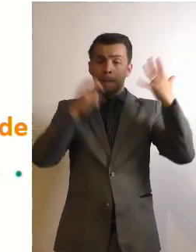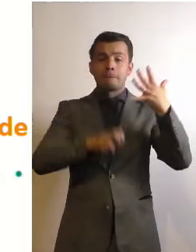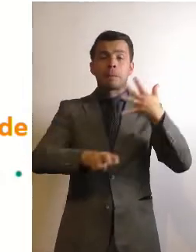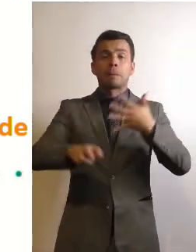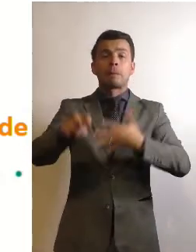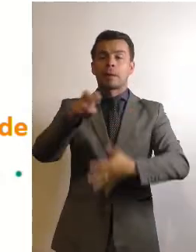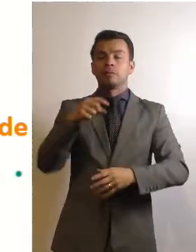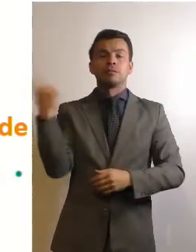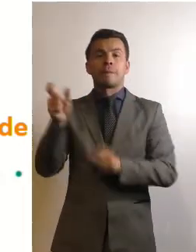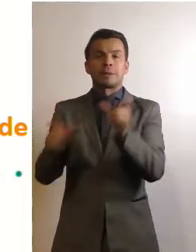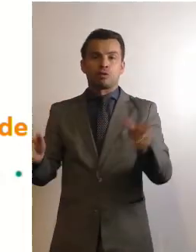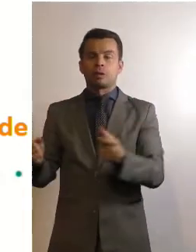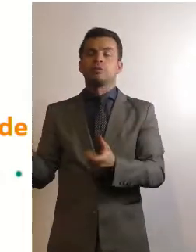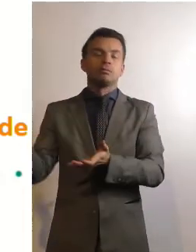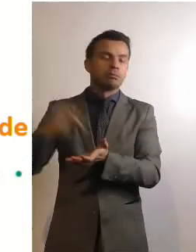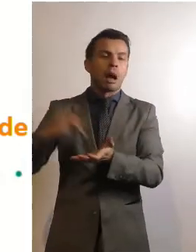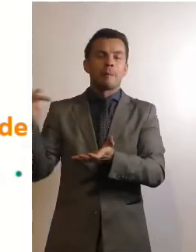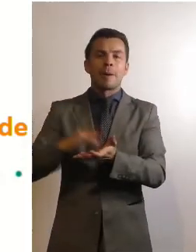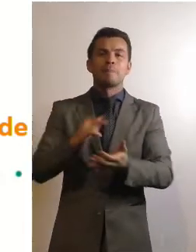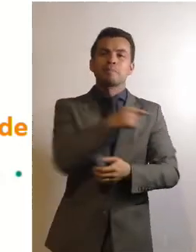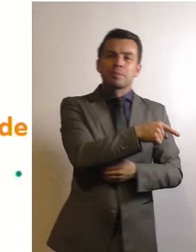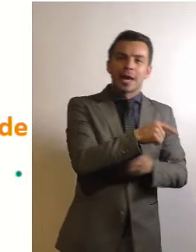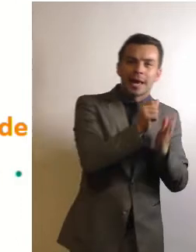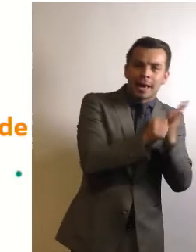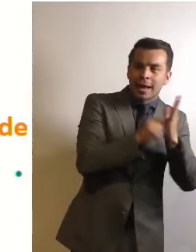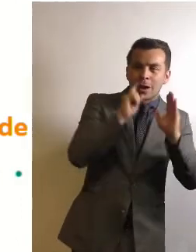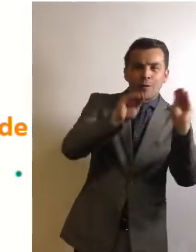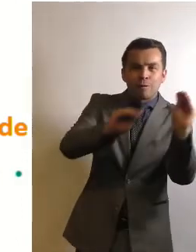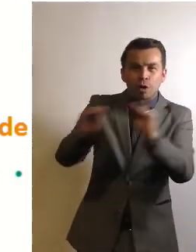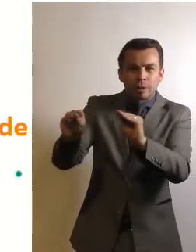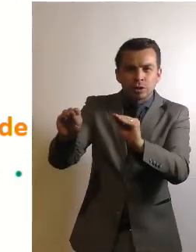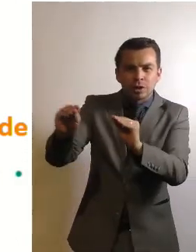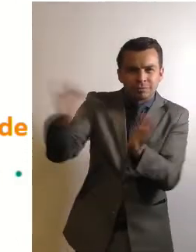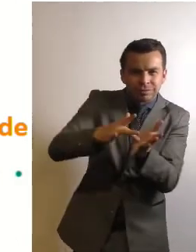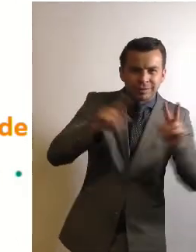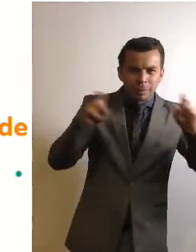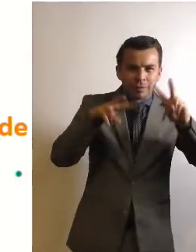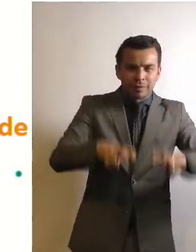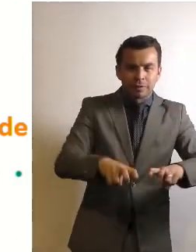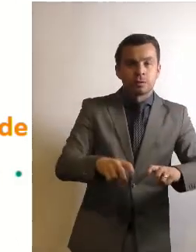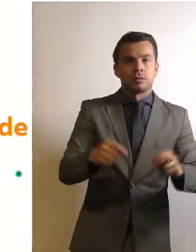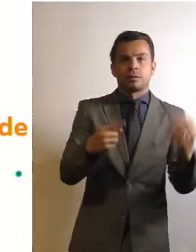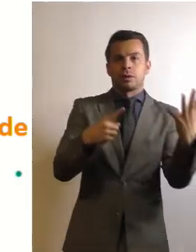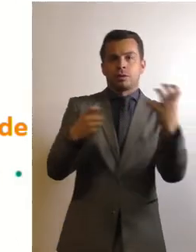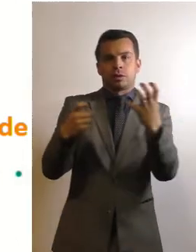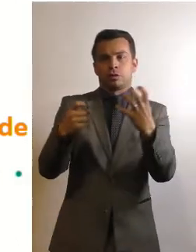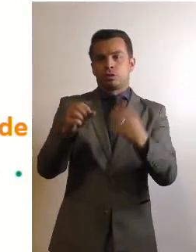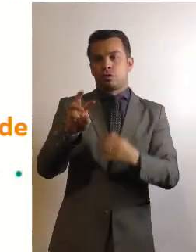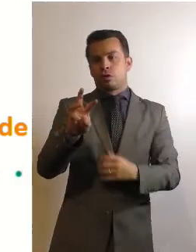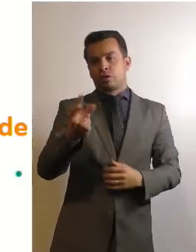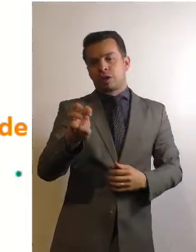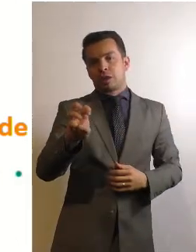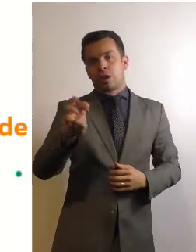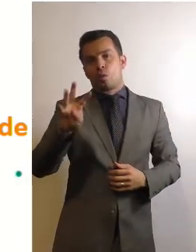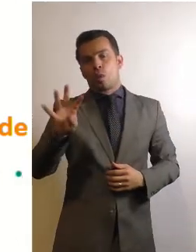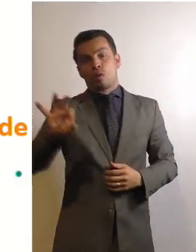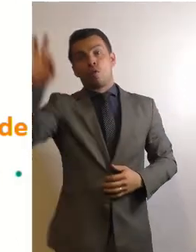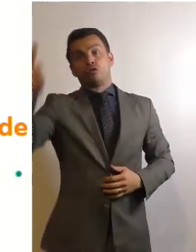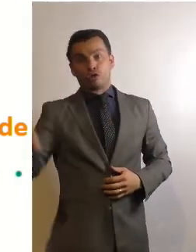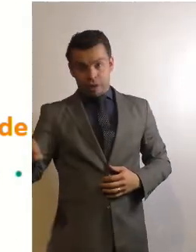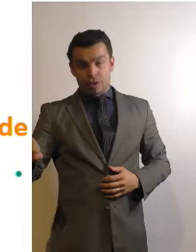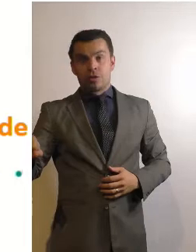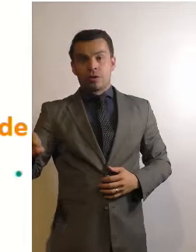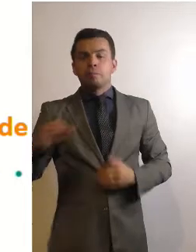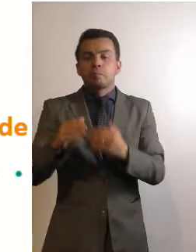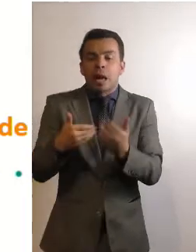asistencia al programa de formación de un 684% entre el 2018 y 2021. Ha habido diversificación